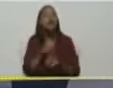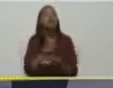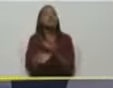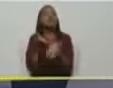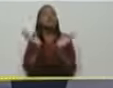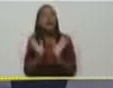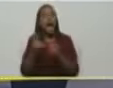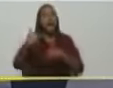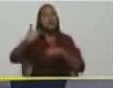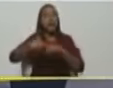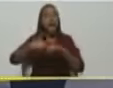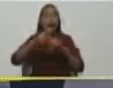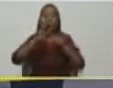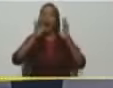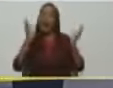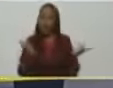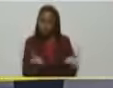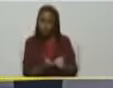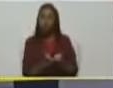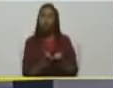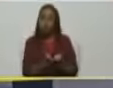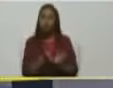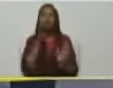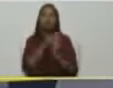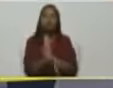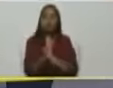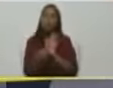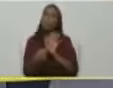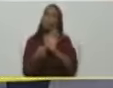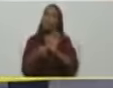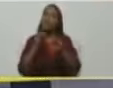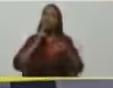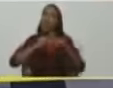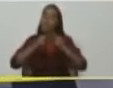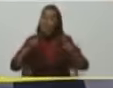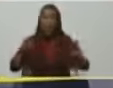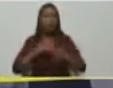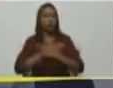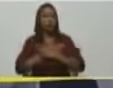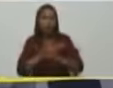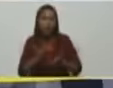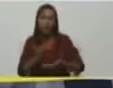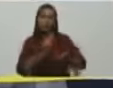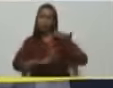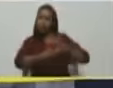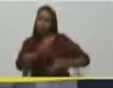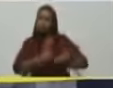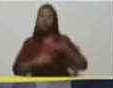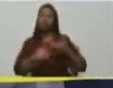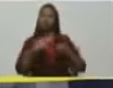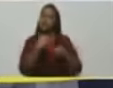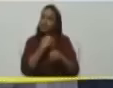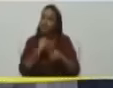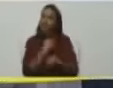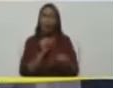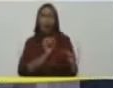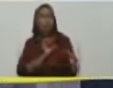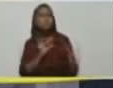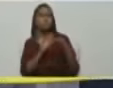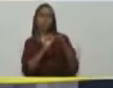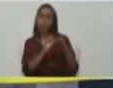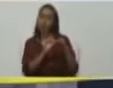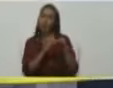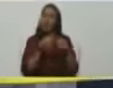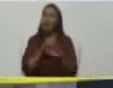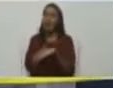de vista como mensaje de paz, de complementariedad, cooperación, solidaridad, soberanía ejercida y compartida como mensaje de paz